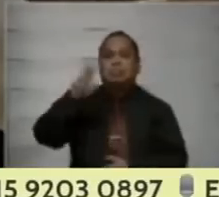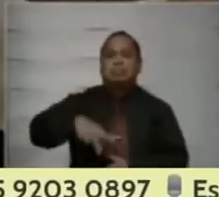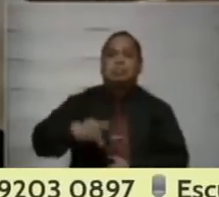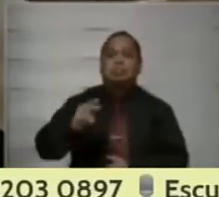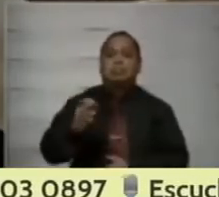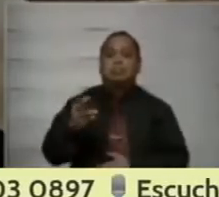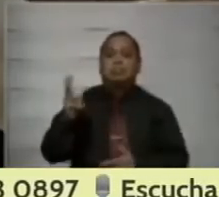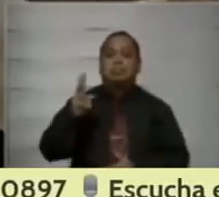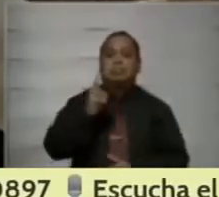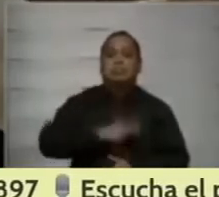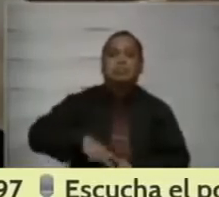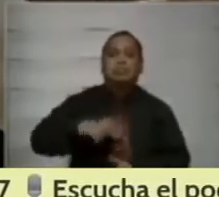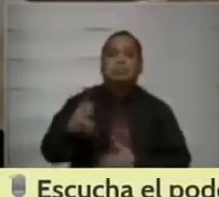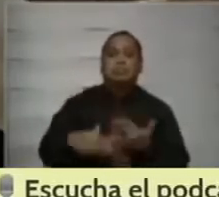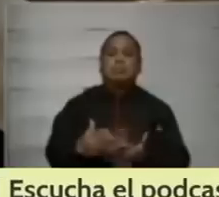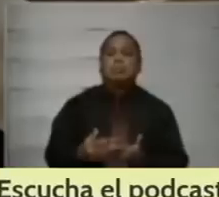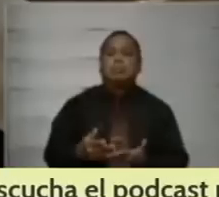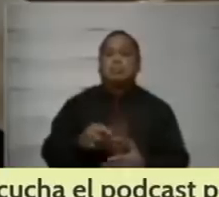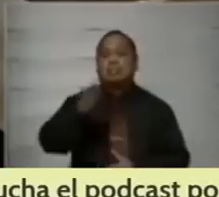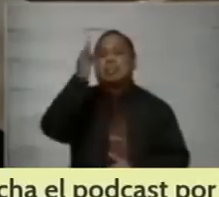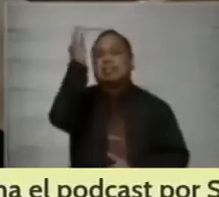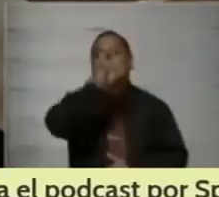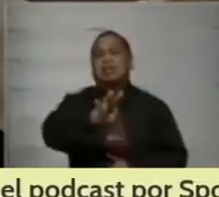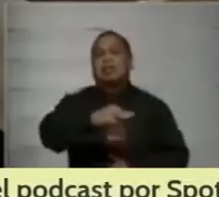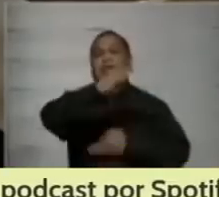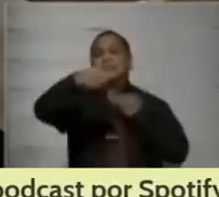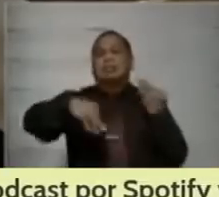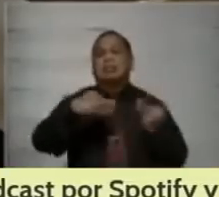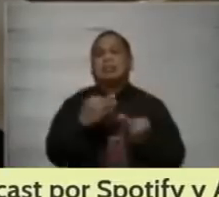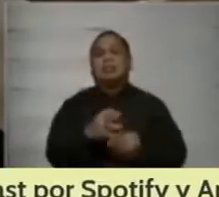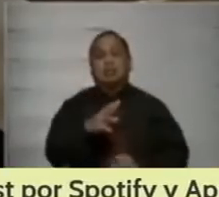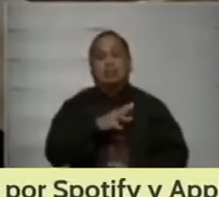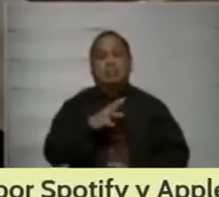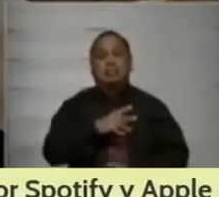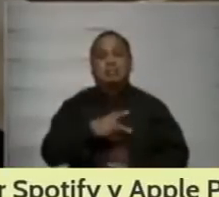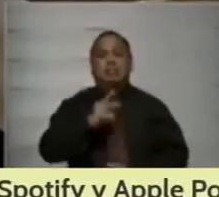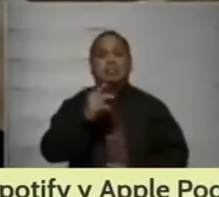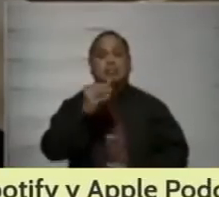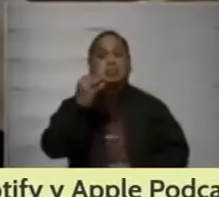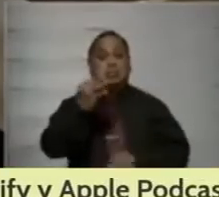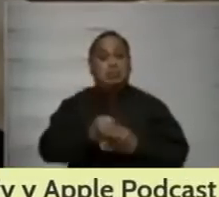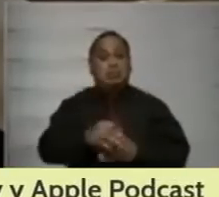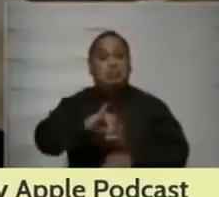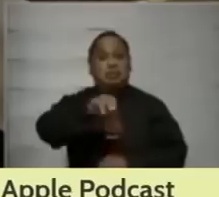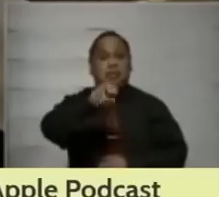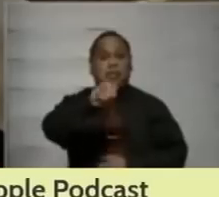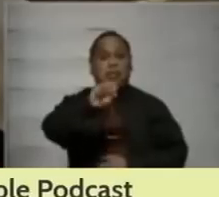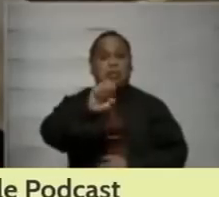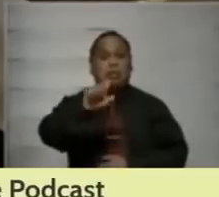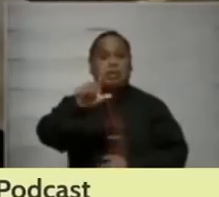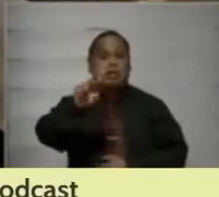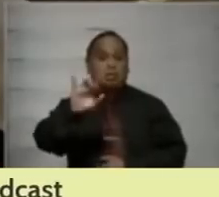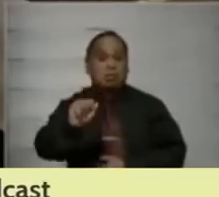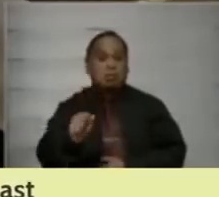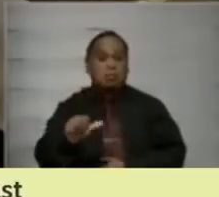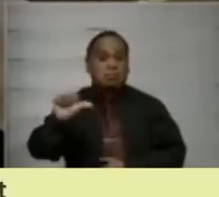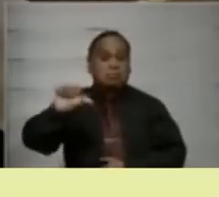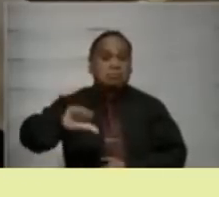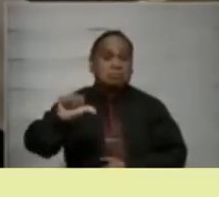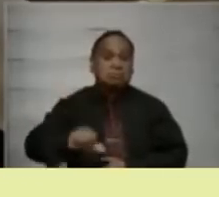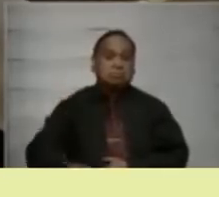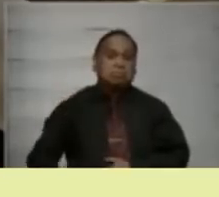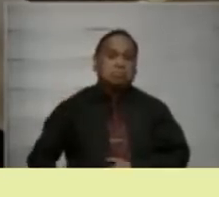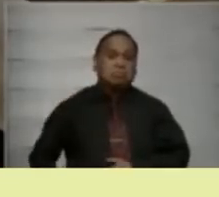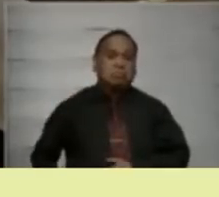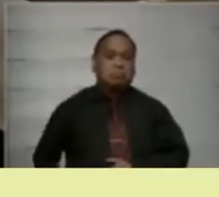muy dolorosa porque traidores los hay por todas partes, pero como el de José Luis, ninguno nos había dolido. Es que haya nacido en casa,